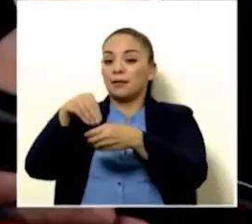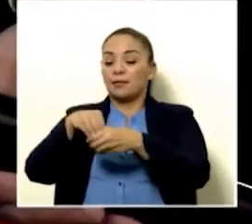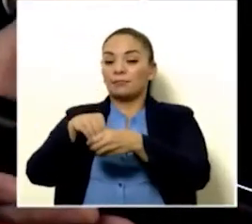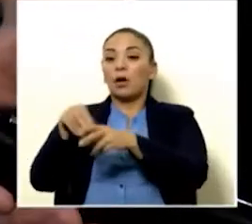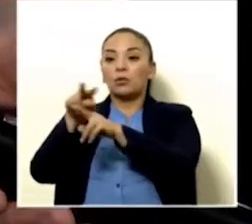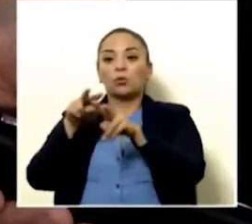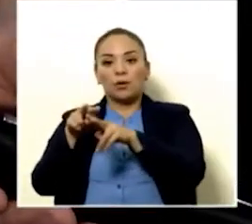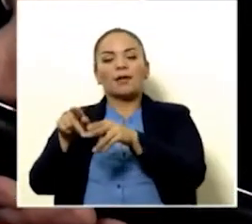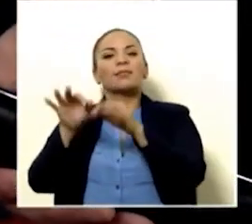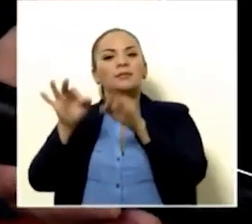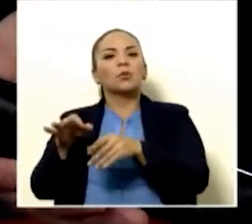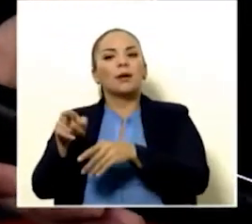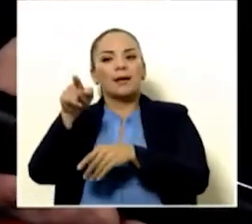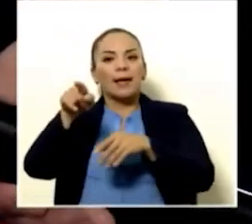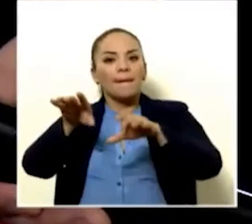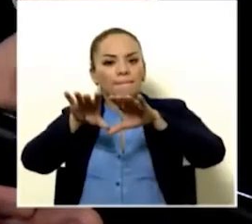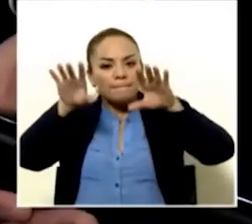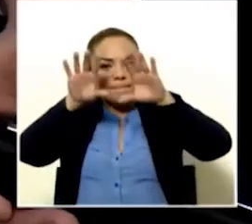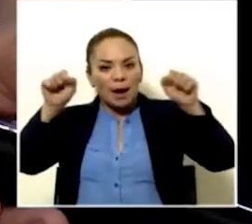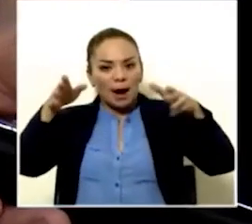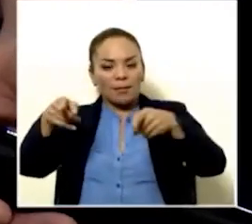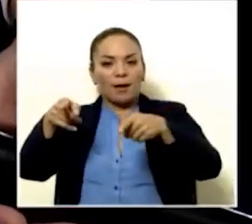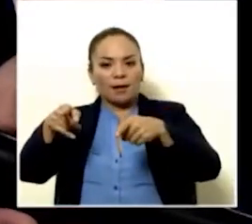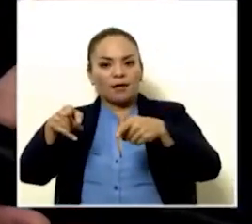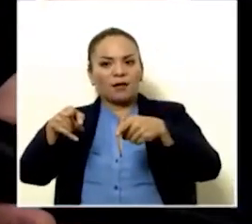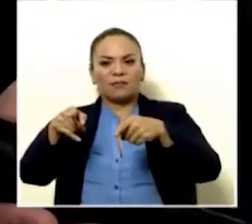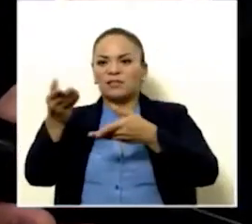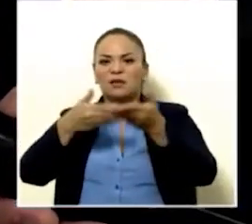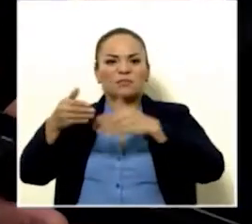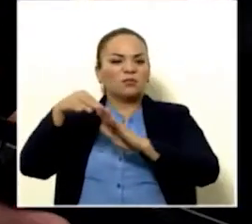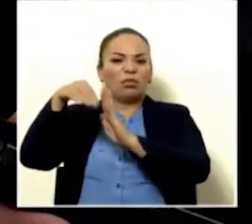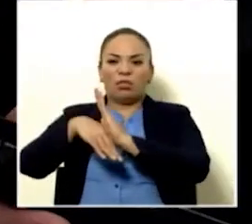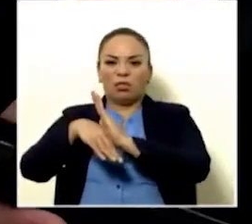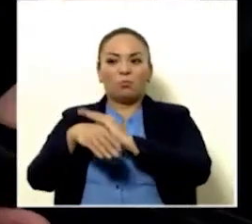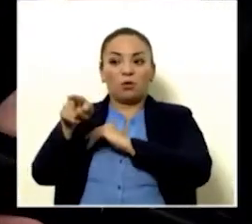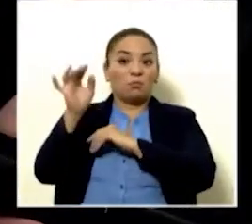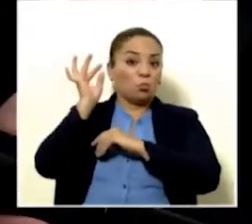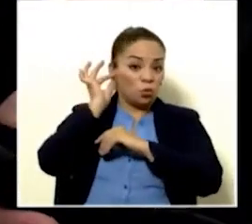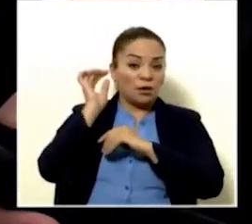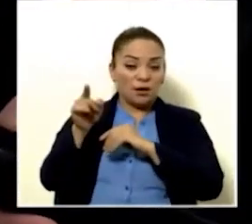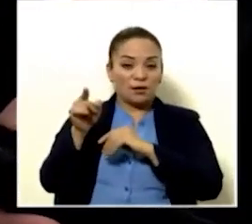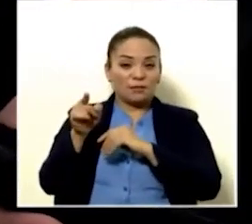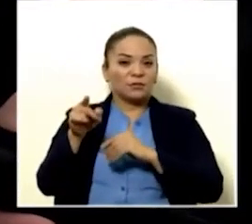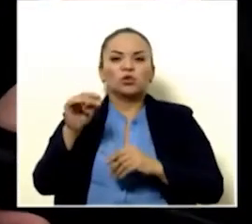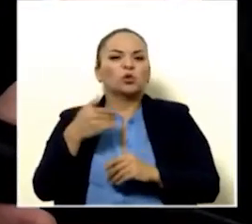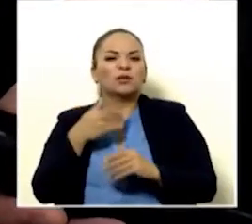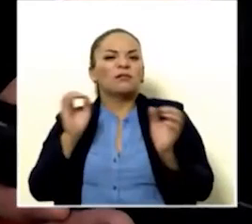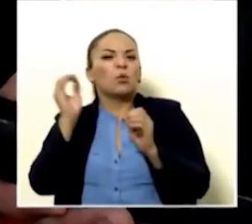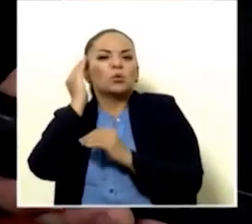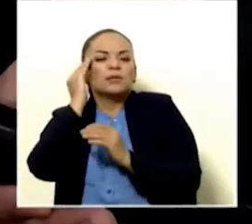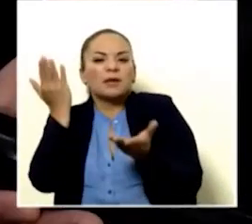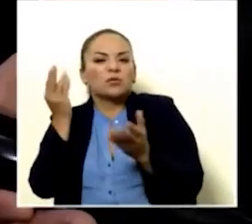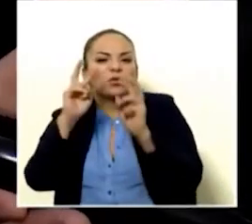ministerio determinó que esa embajada daba un servicio deficitario, porque la embajadora tenía o no tenía más bien ningún